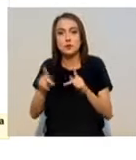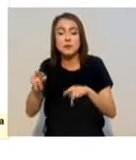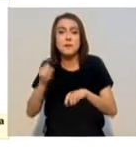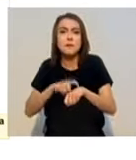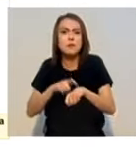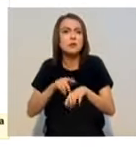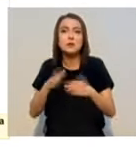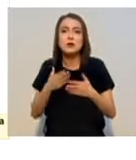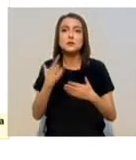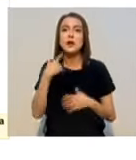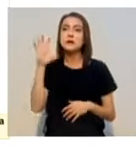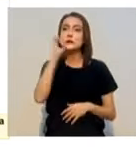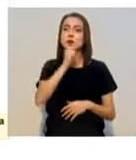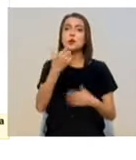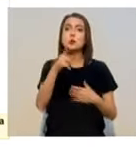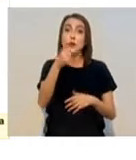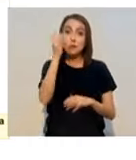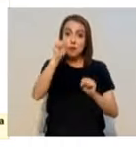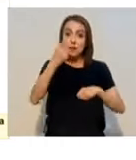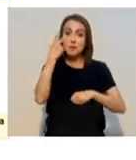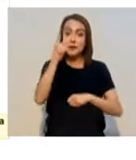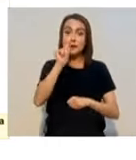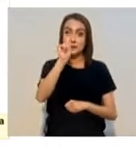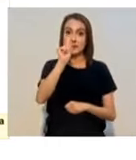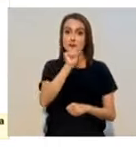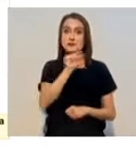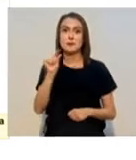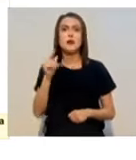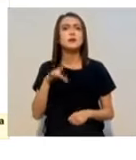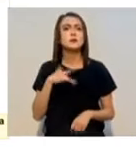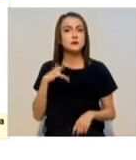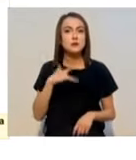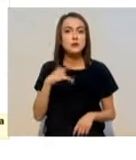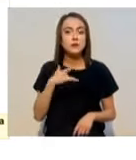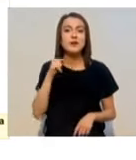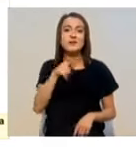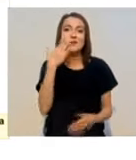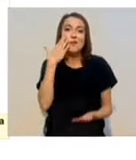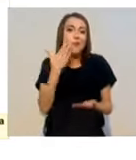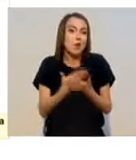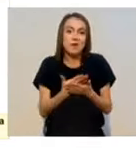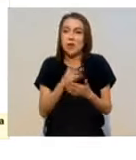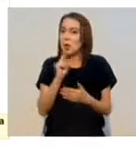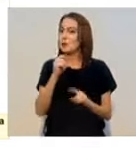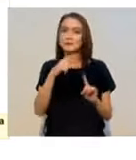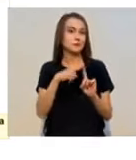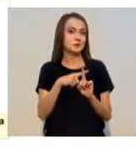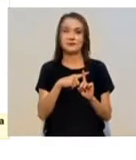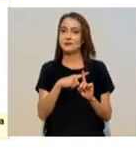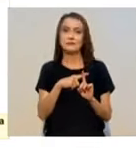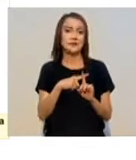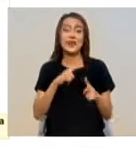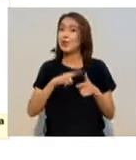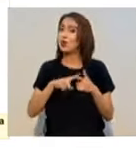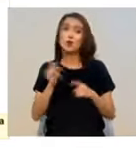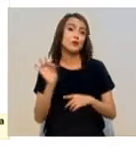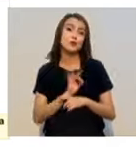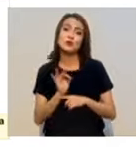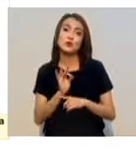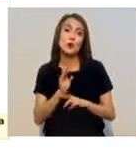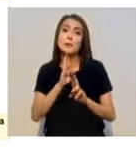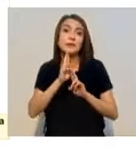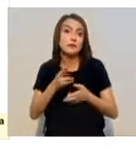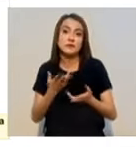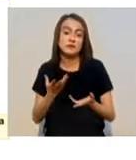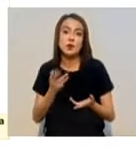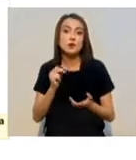que lo que detectan ya es más tardío. Ustedes ven que la primera semana donde hay síntomas, esas pruebas no están positivas, entonces no sirven para el diagnóstico,